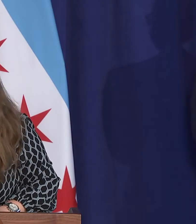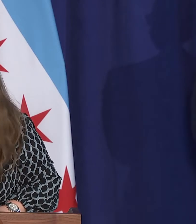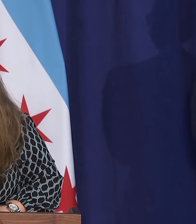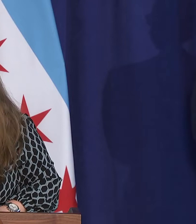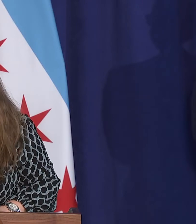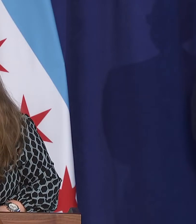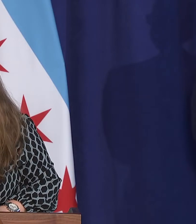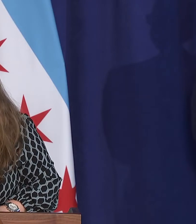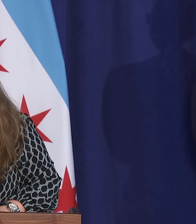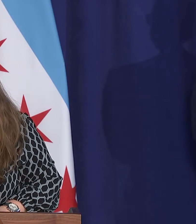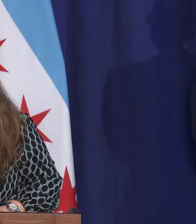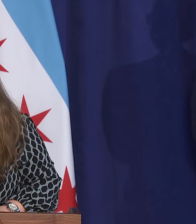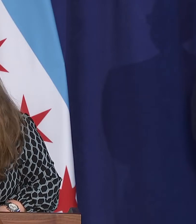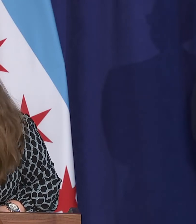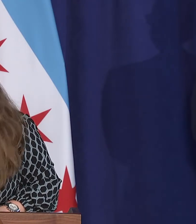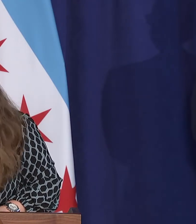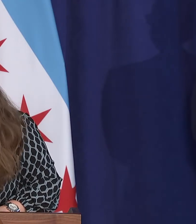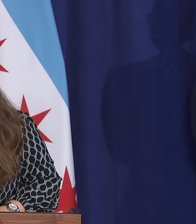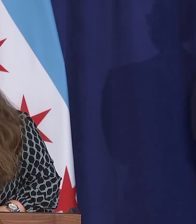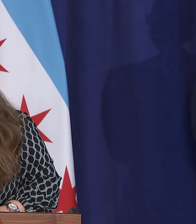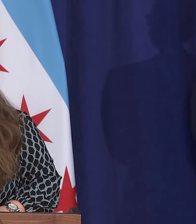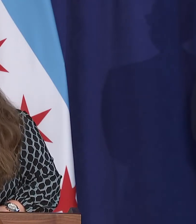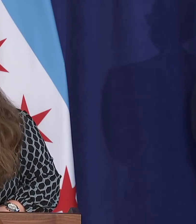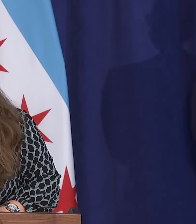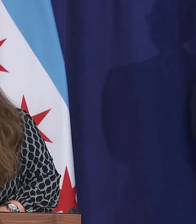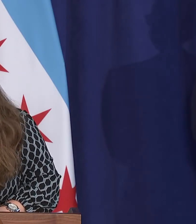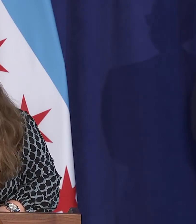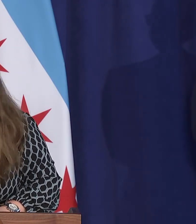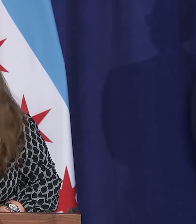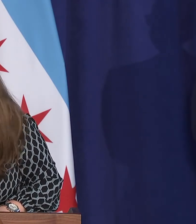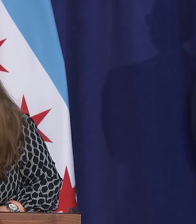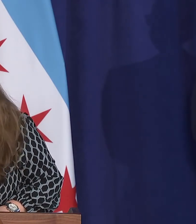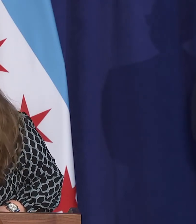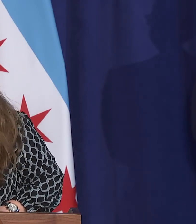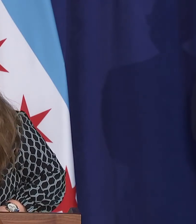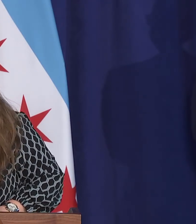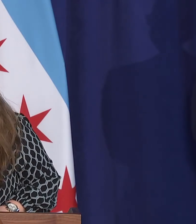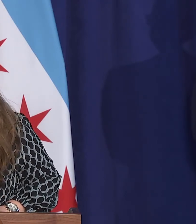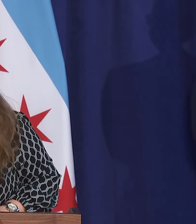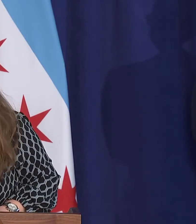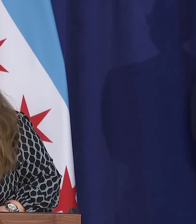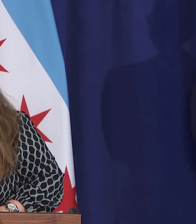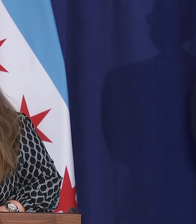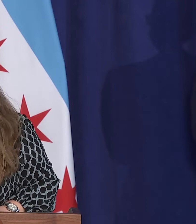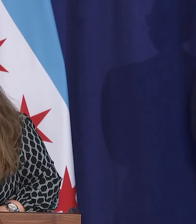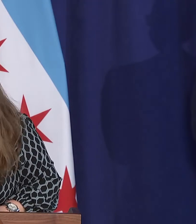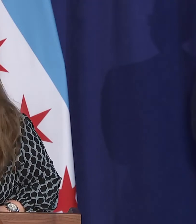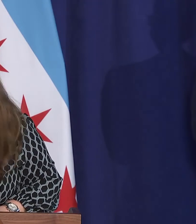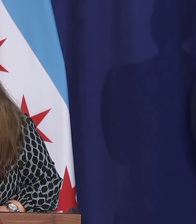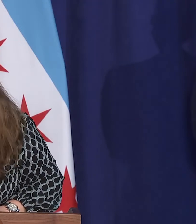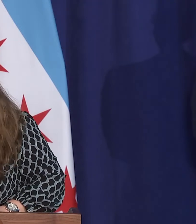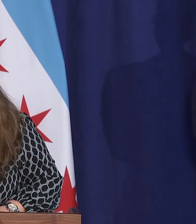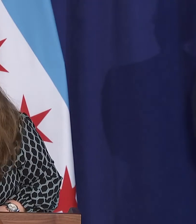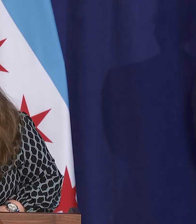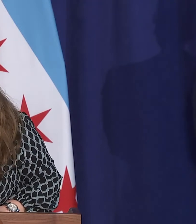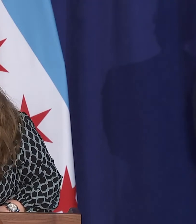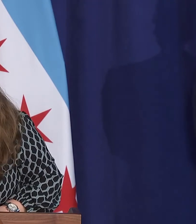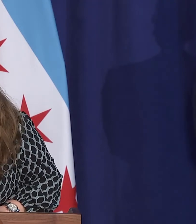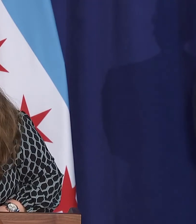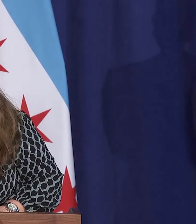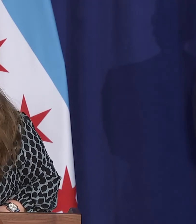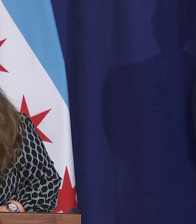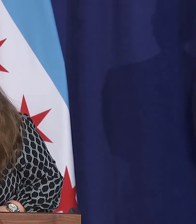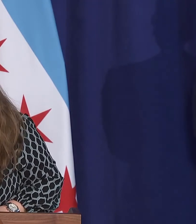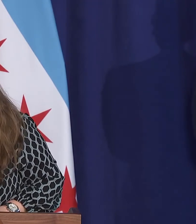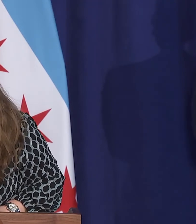cada 5 habitantes de Chicago ha recibido por lo menos su primera dosis de la vacuna. Y 1 de cada 2